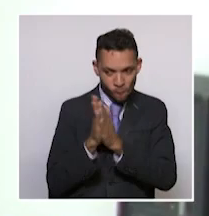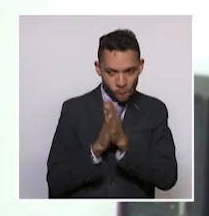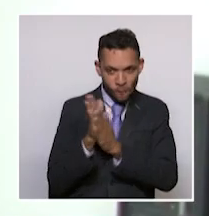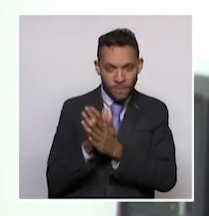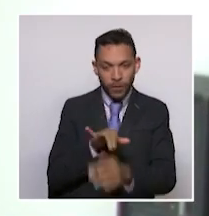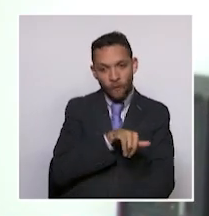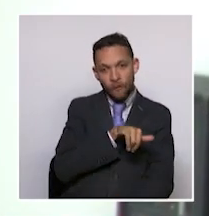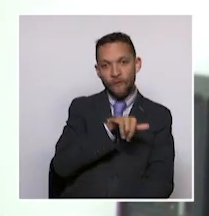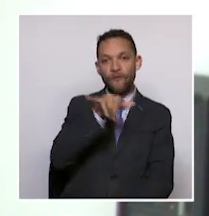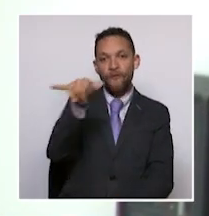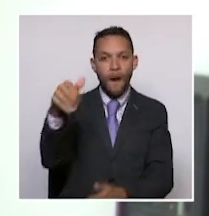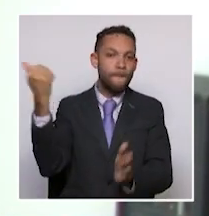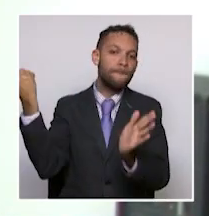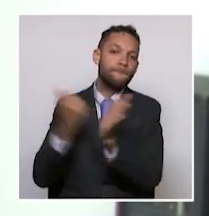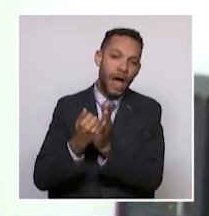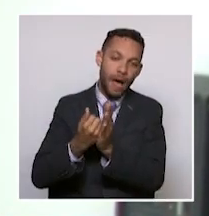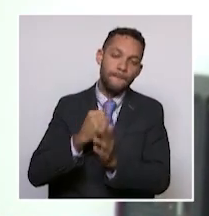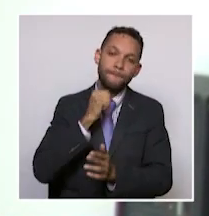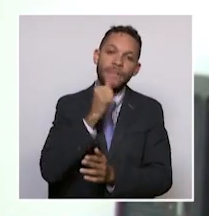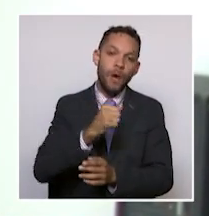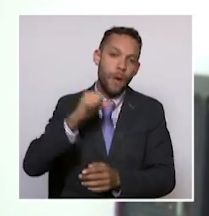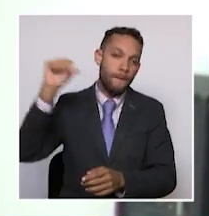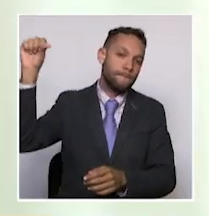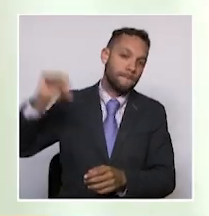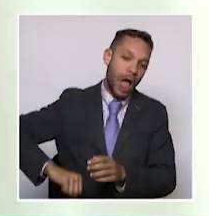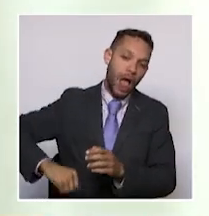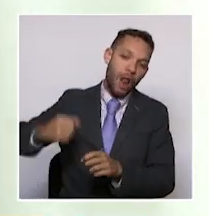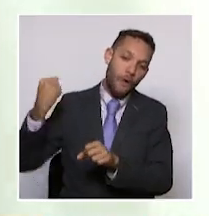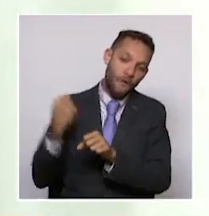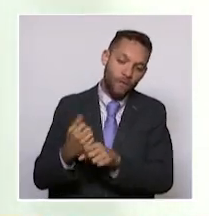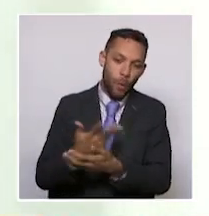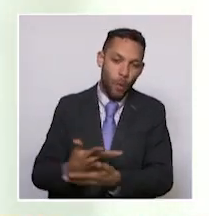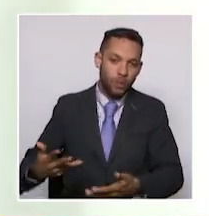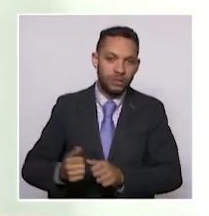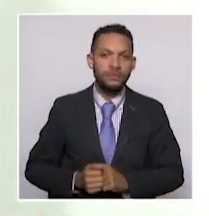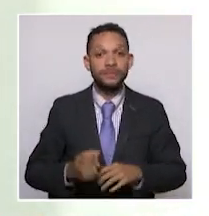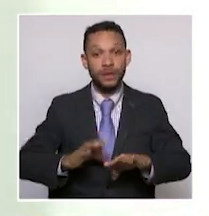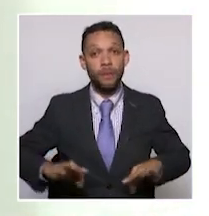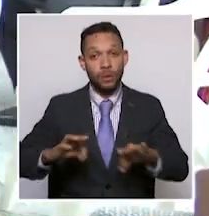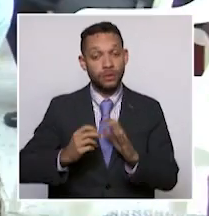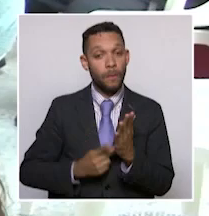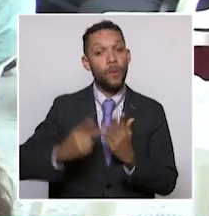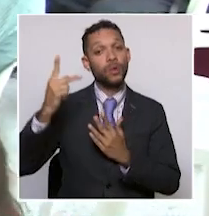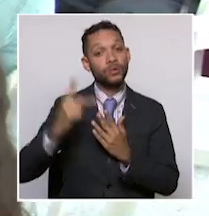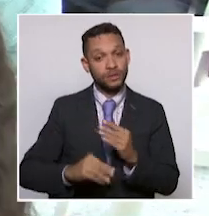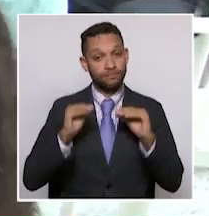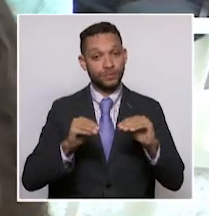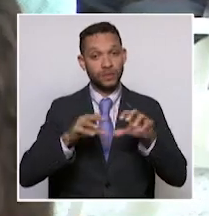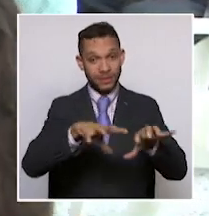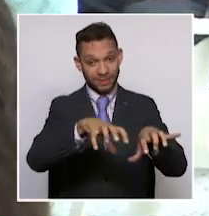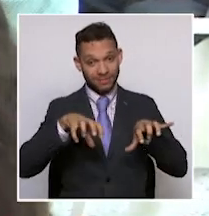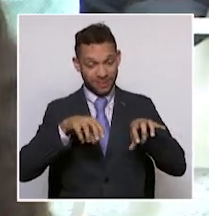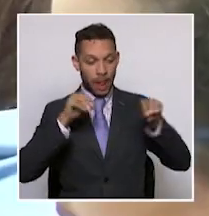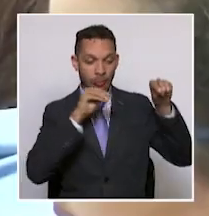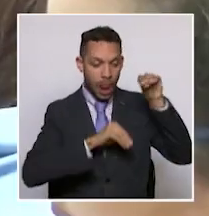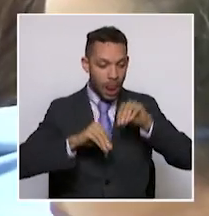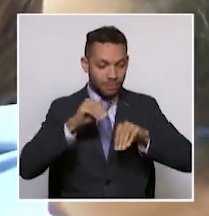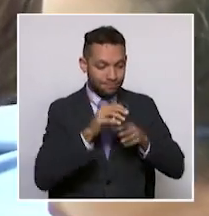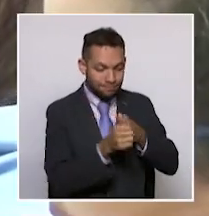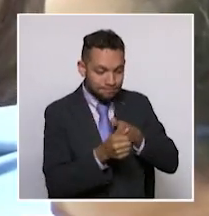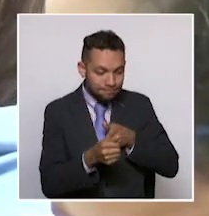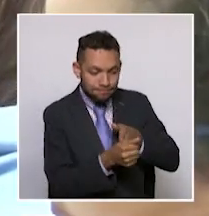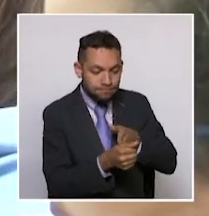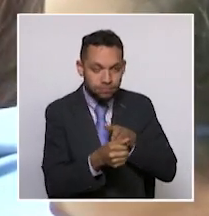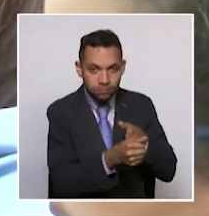dejan engañar tras un sueño en el exterior. Todos estos datos y proyectos se conocieron en el Comité de Seguimiento de Trata de